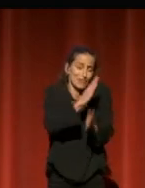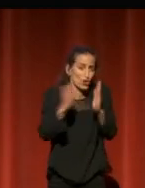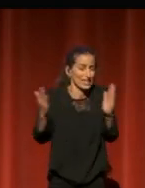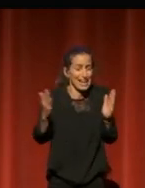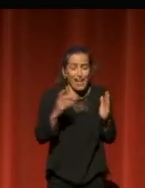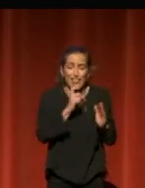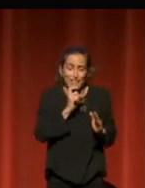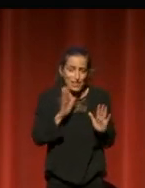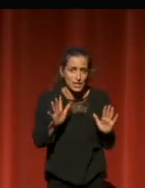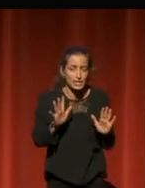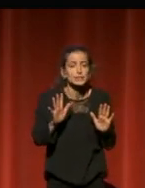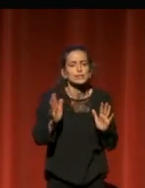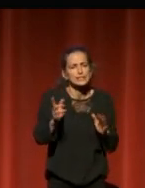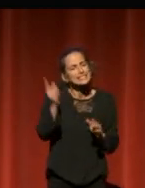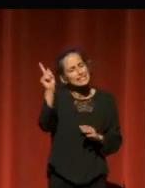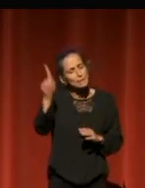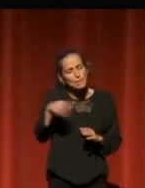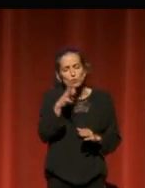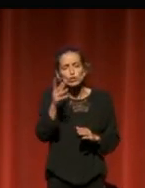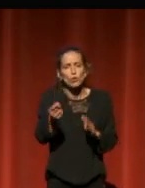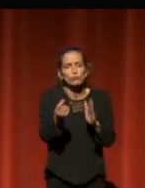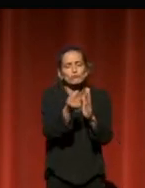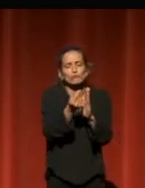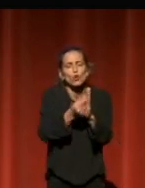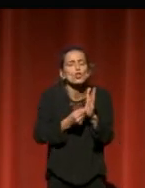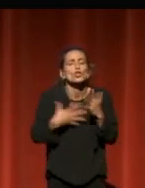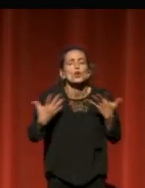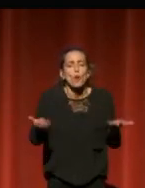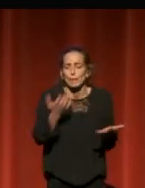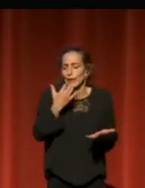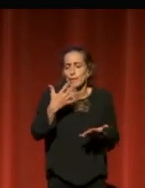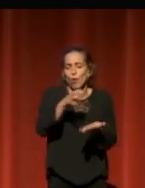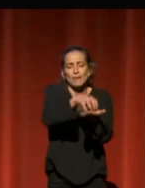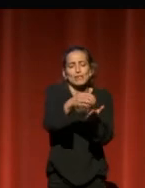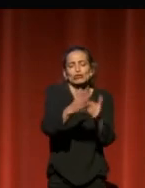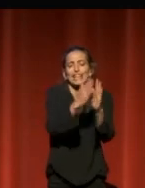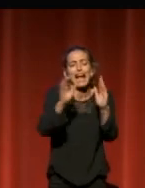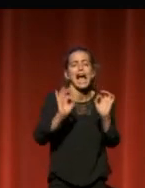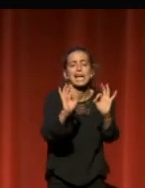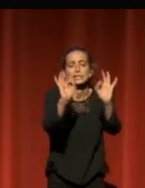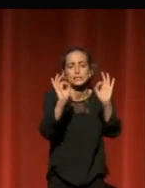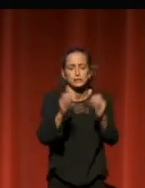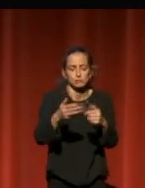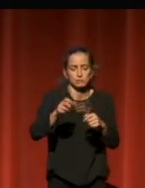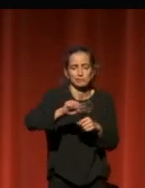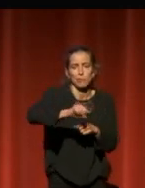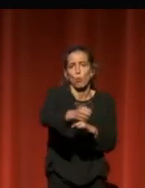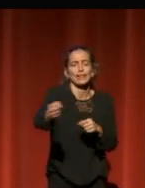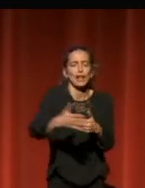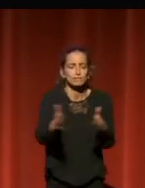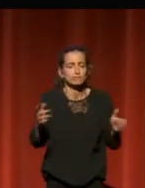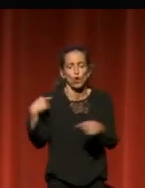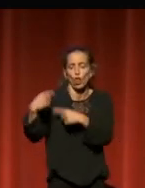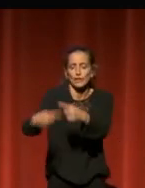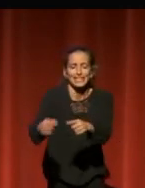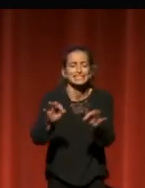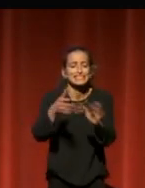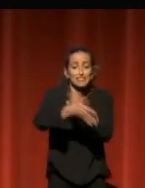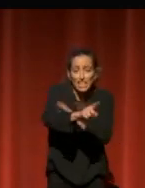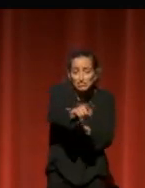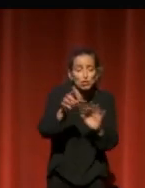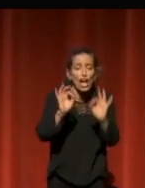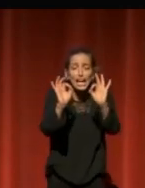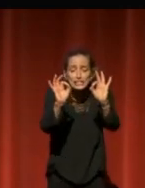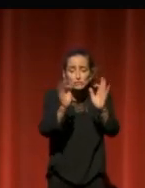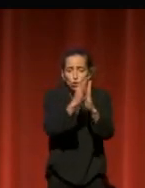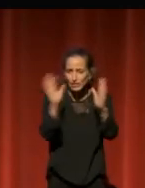que haya una biblioteca no quiere decir que sea una biblioteca. O sea, que abras una puerta cada mañana no quiere decir que eso sea una biblioteca. Entonces, no podemos dejar tampoco en